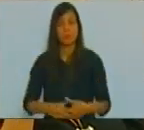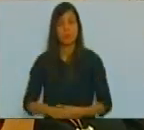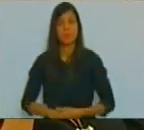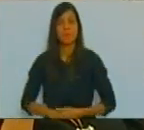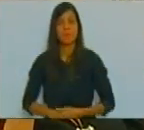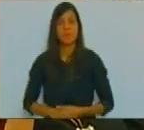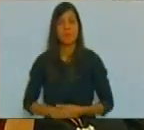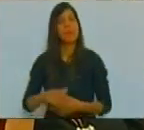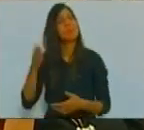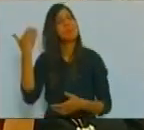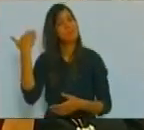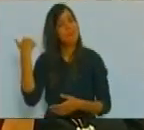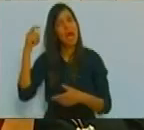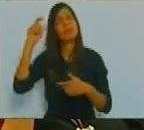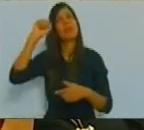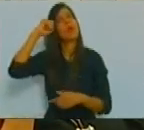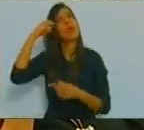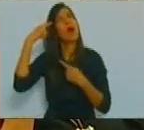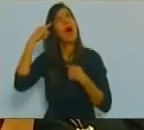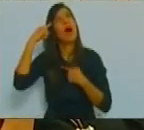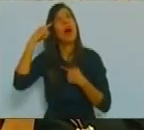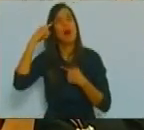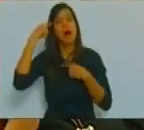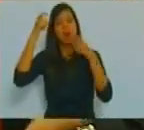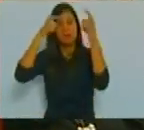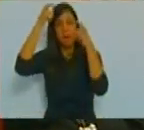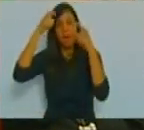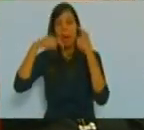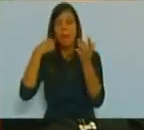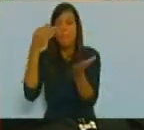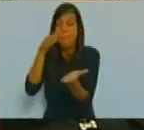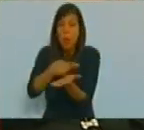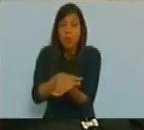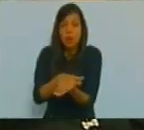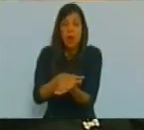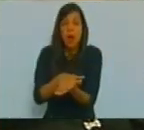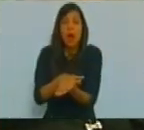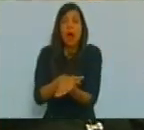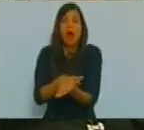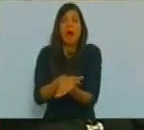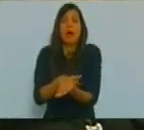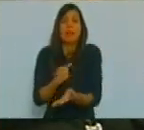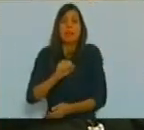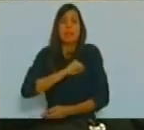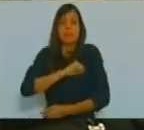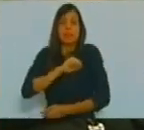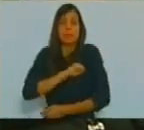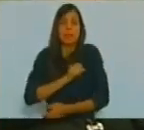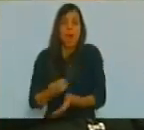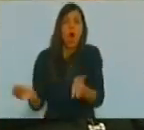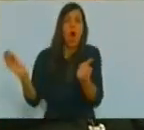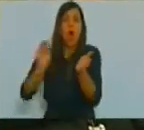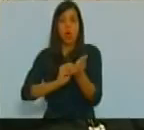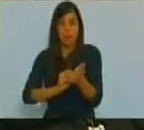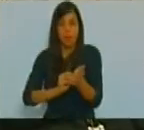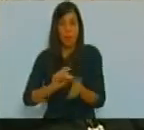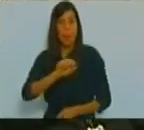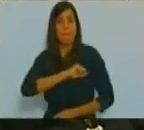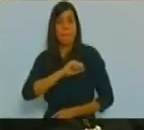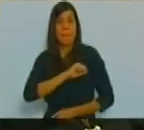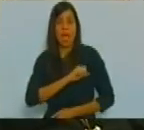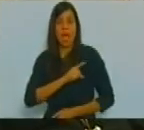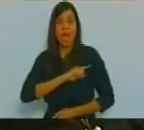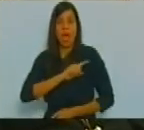frías nosotros volvimos a tener miedo volvió el miedo